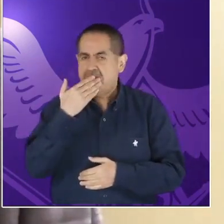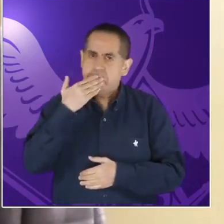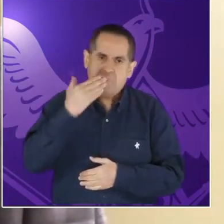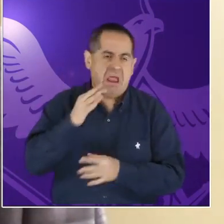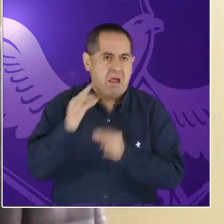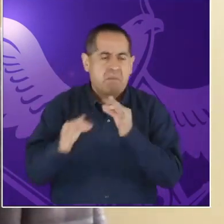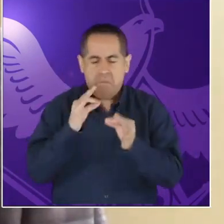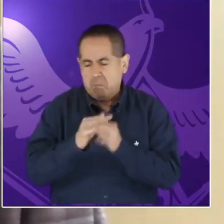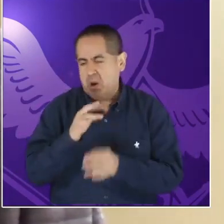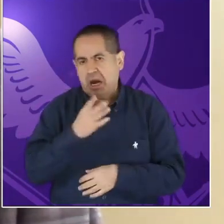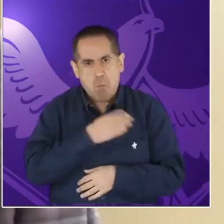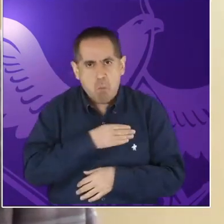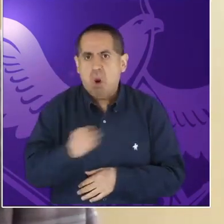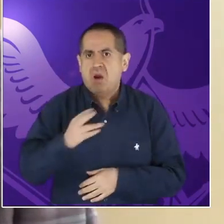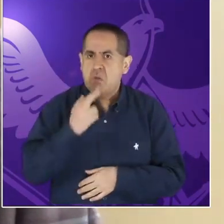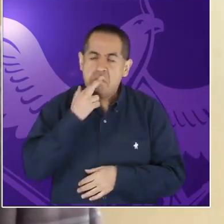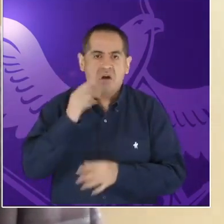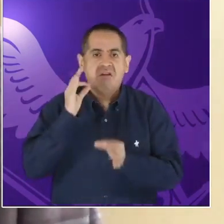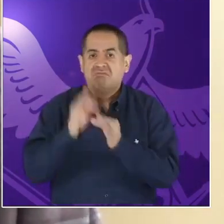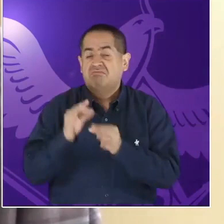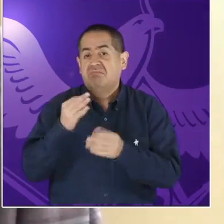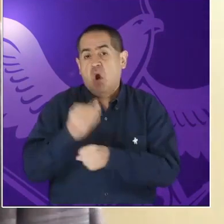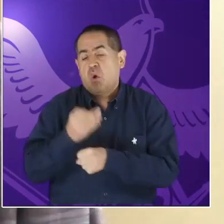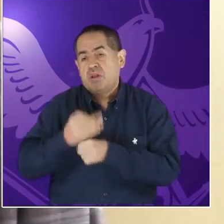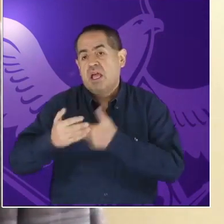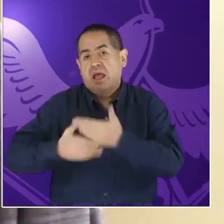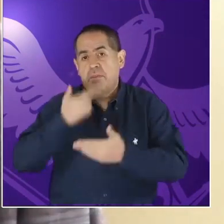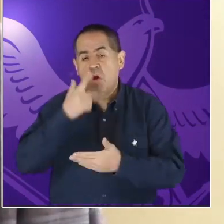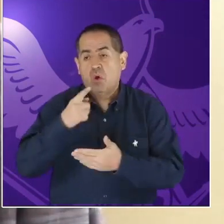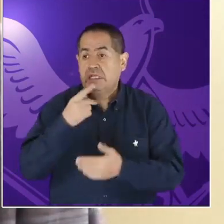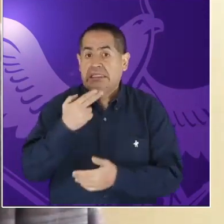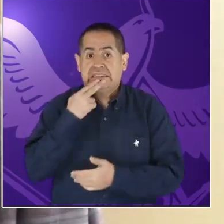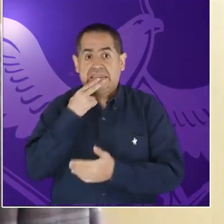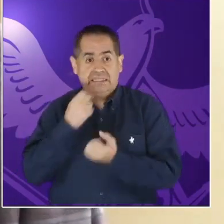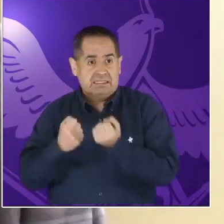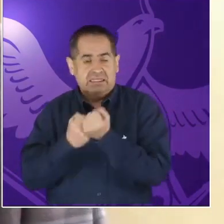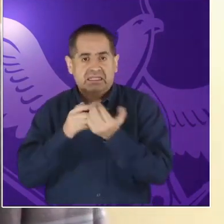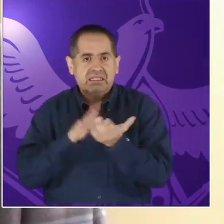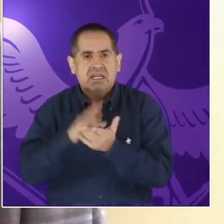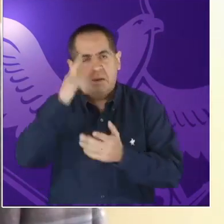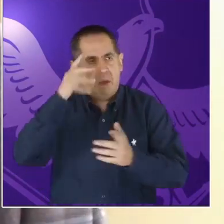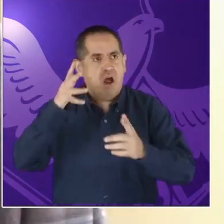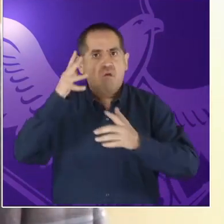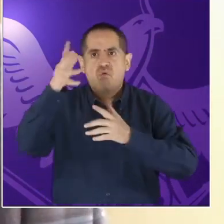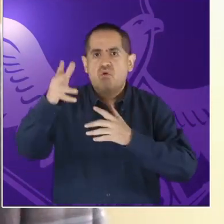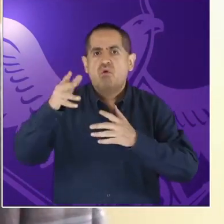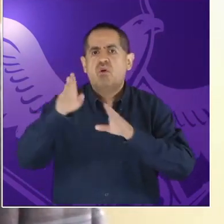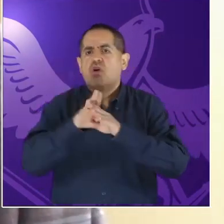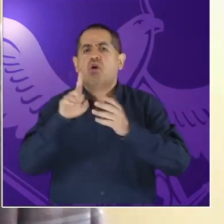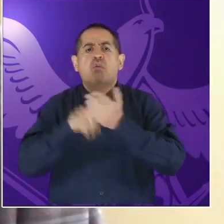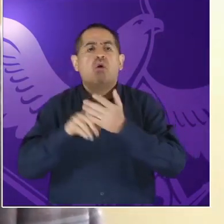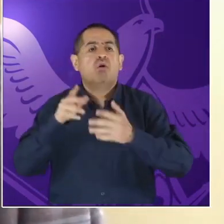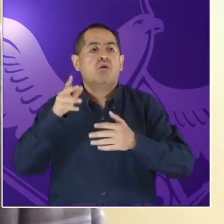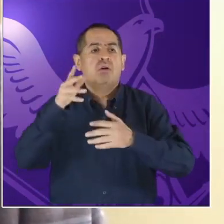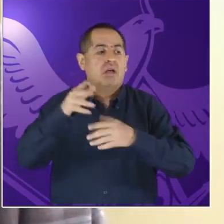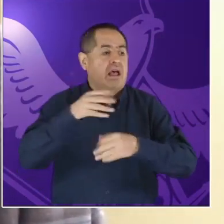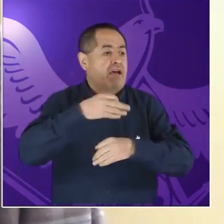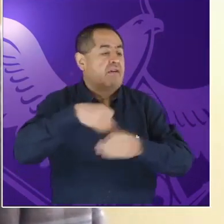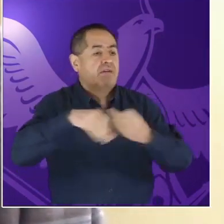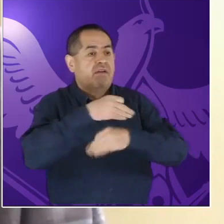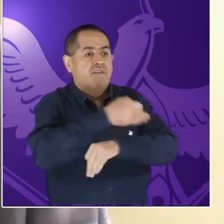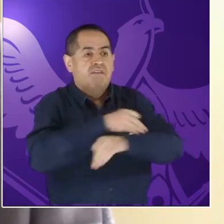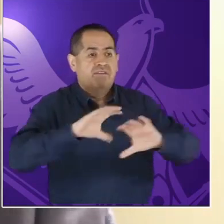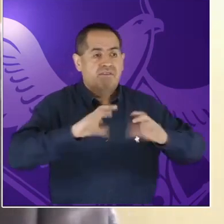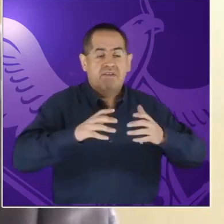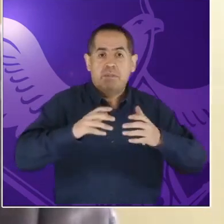parece también muy saludable, muy pertinente y una gran fortaleza también de cara al reto que implica